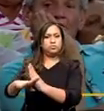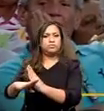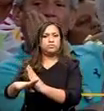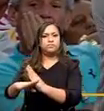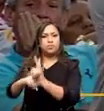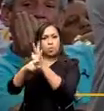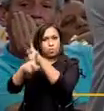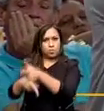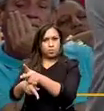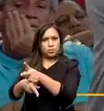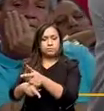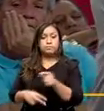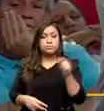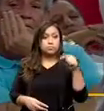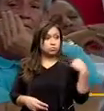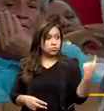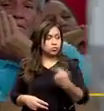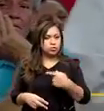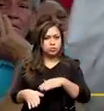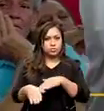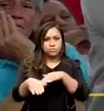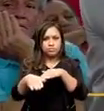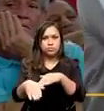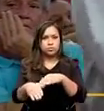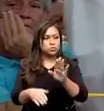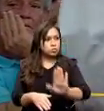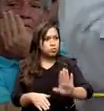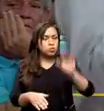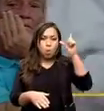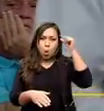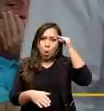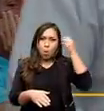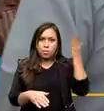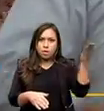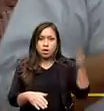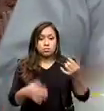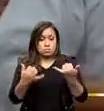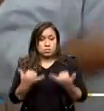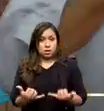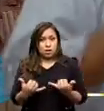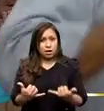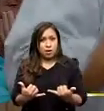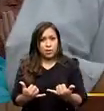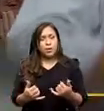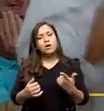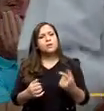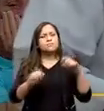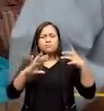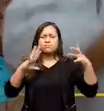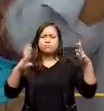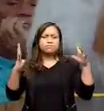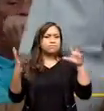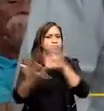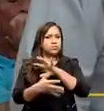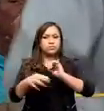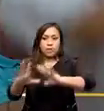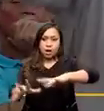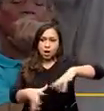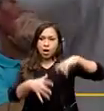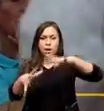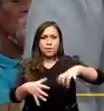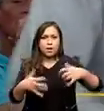Estaremos respaldando todas esas buenas iniciativas suyas y del gobierno y decirle que hoy por hoy queremos que la